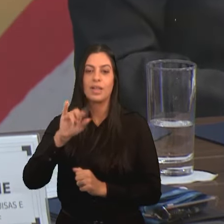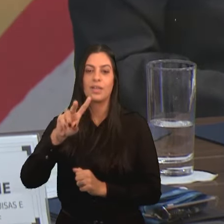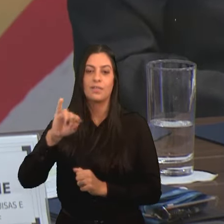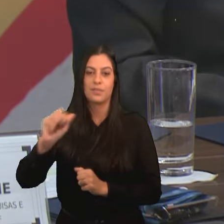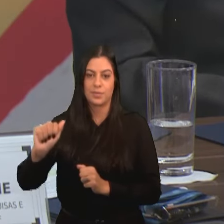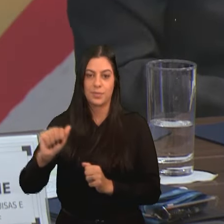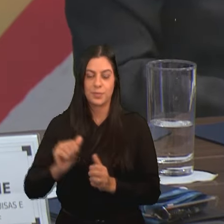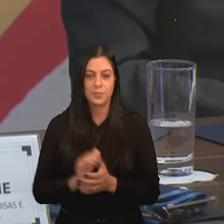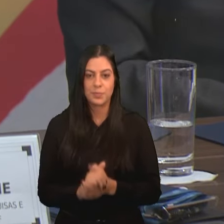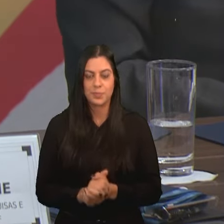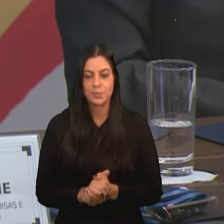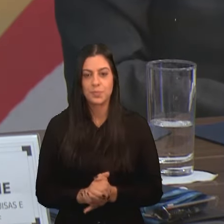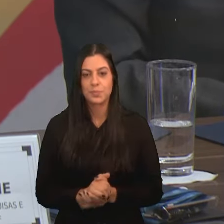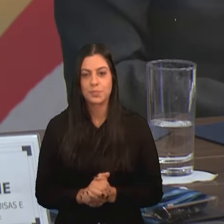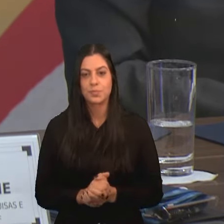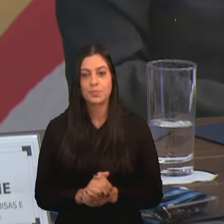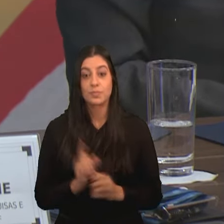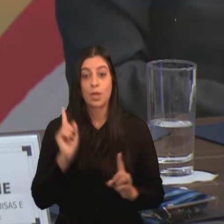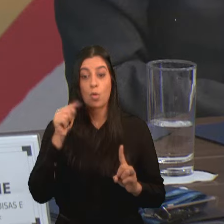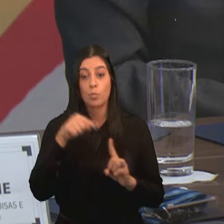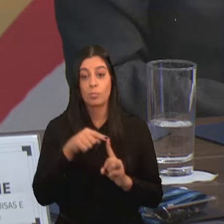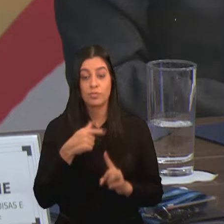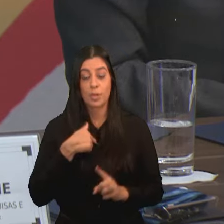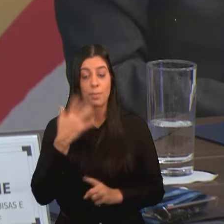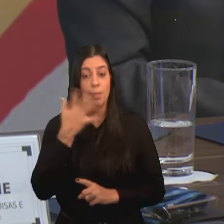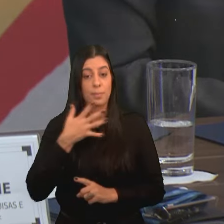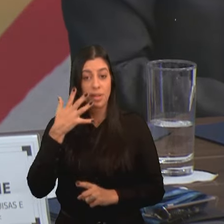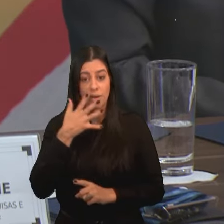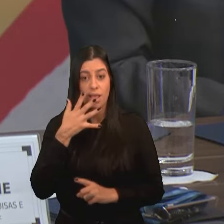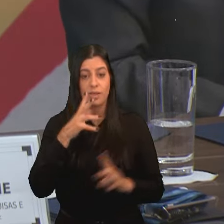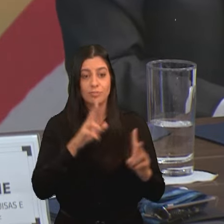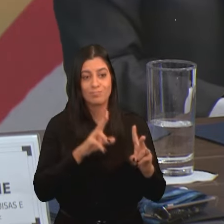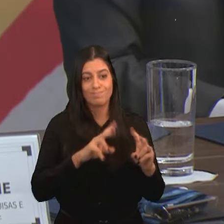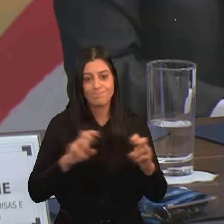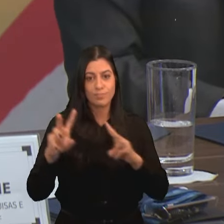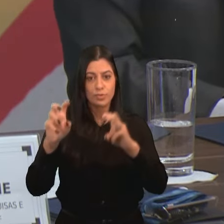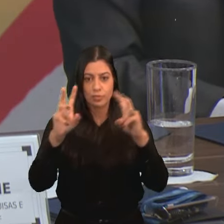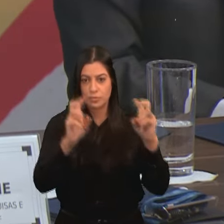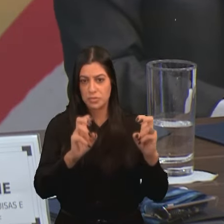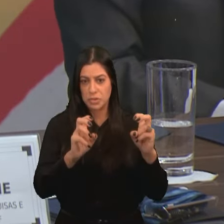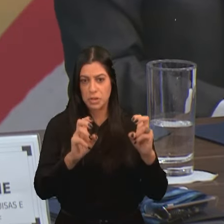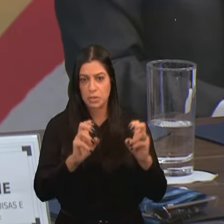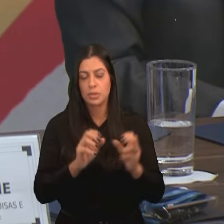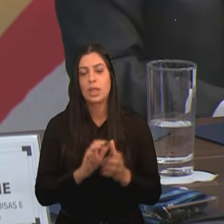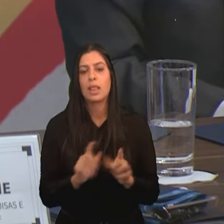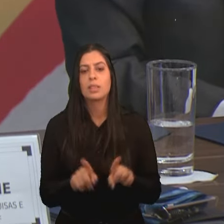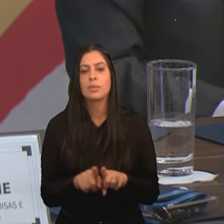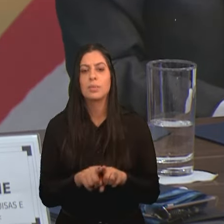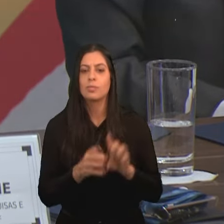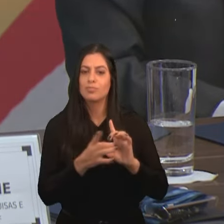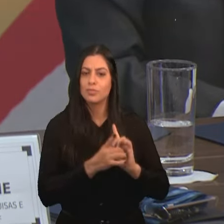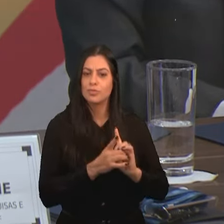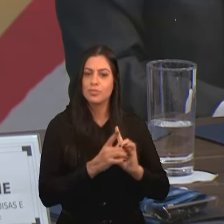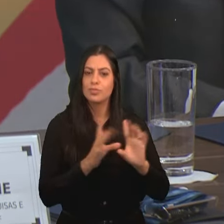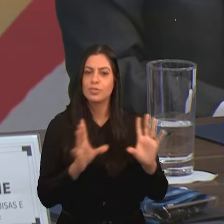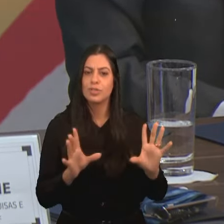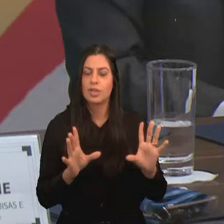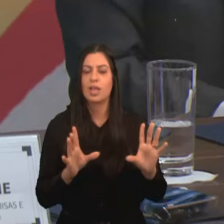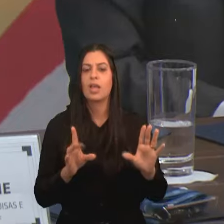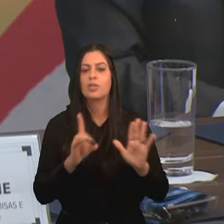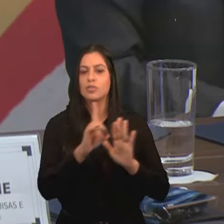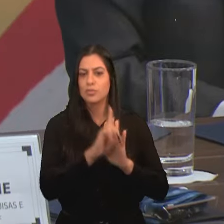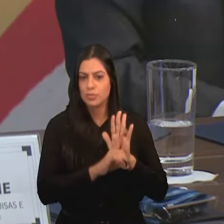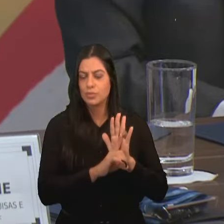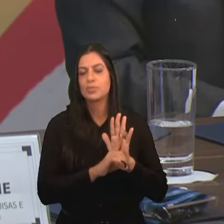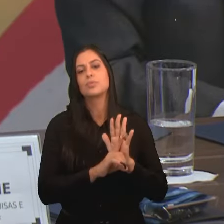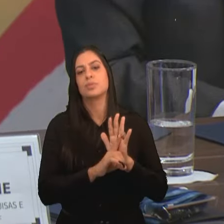alma de este seminario. El objetivo de mi ponencia es hablarles sobre los neoderechos,